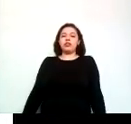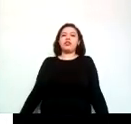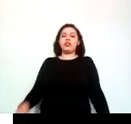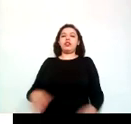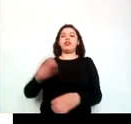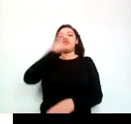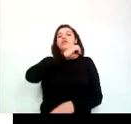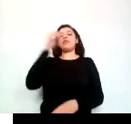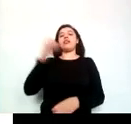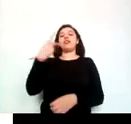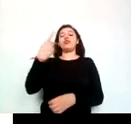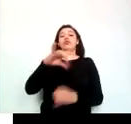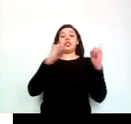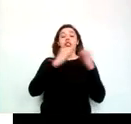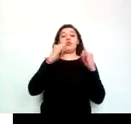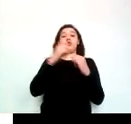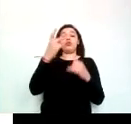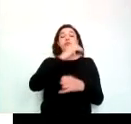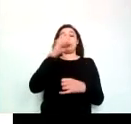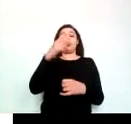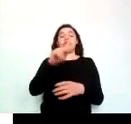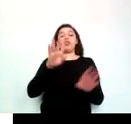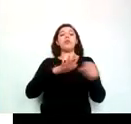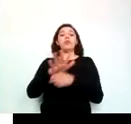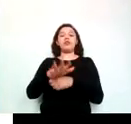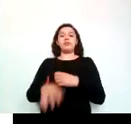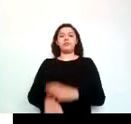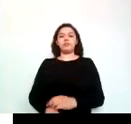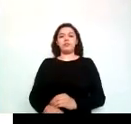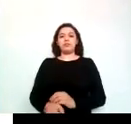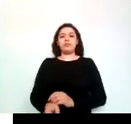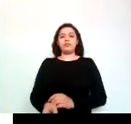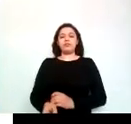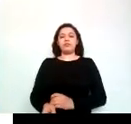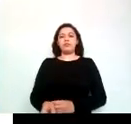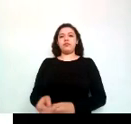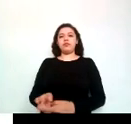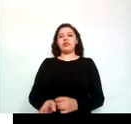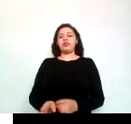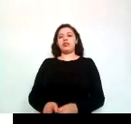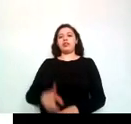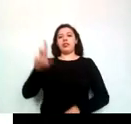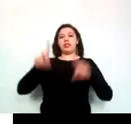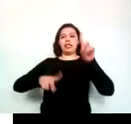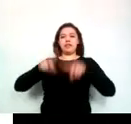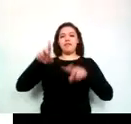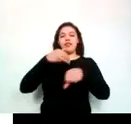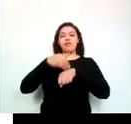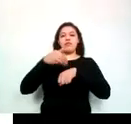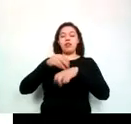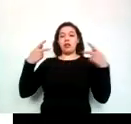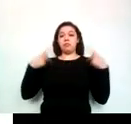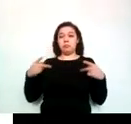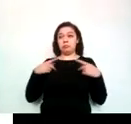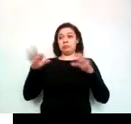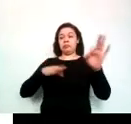como instituciones de asistencia privada. Y dependiendo, como les decía, del número de trabajadores que tengan,